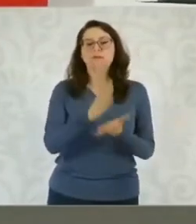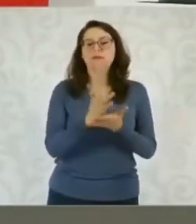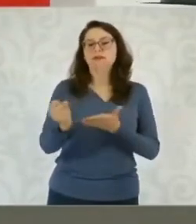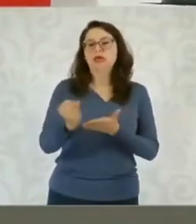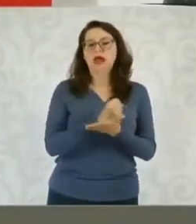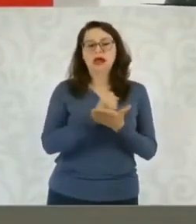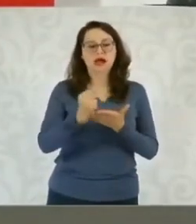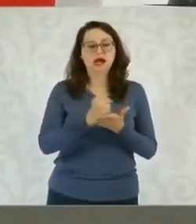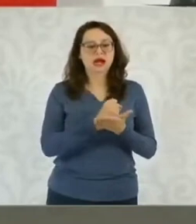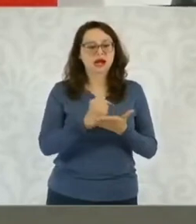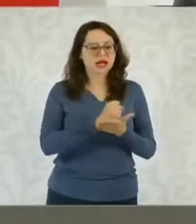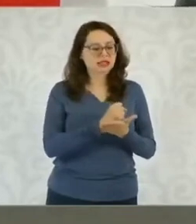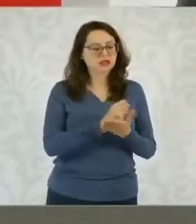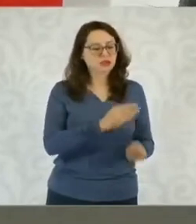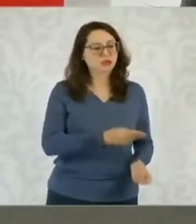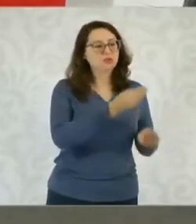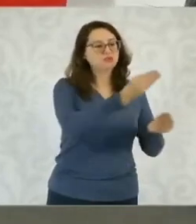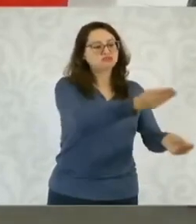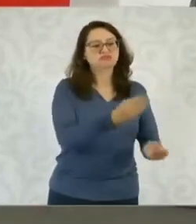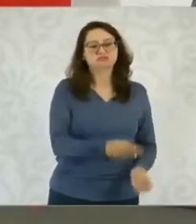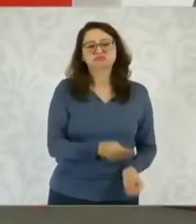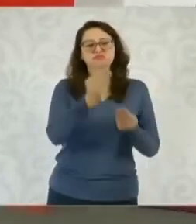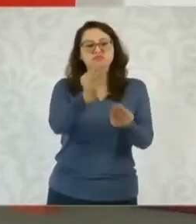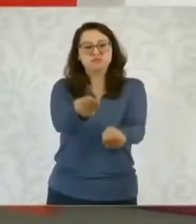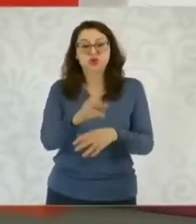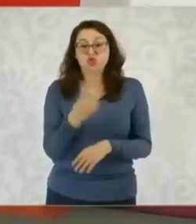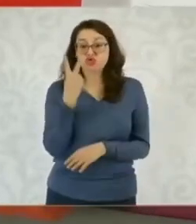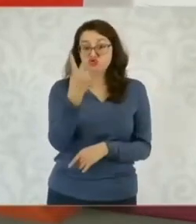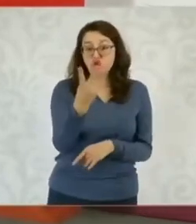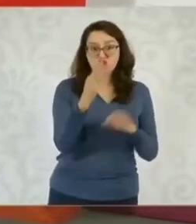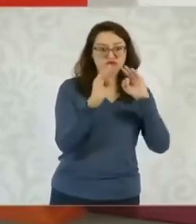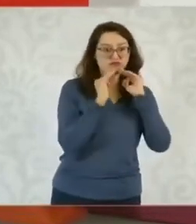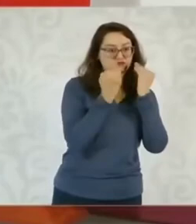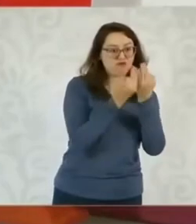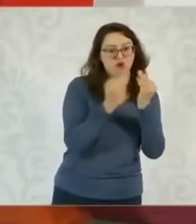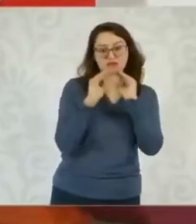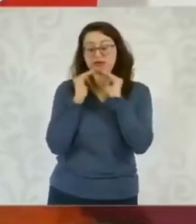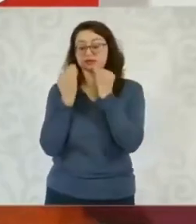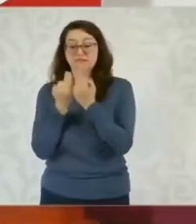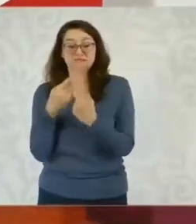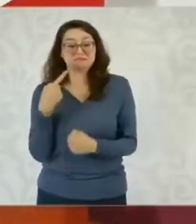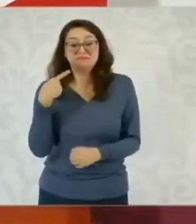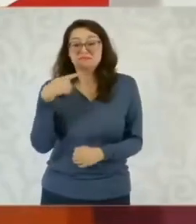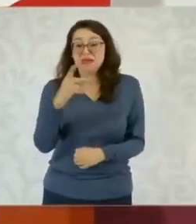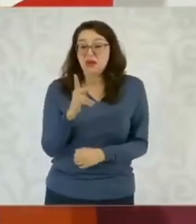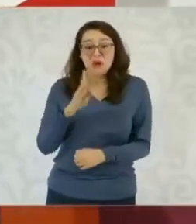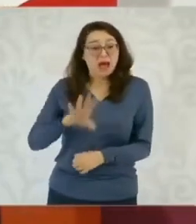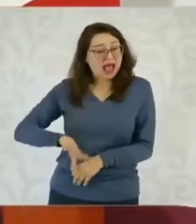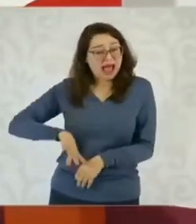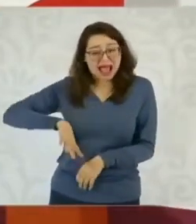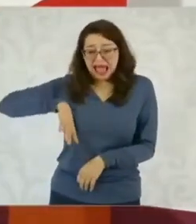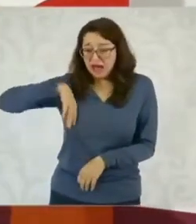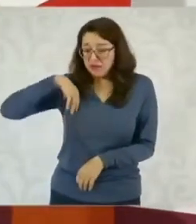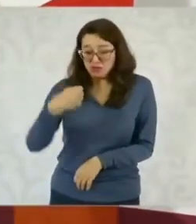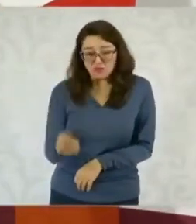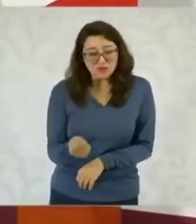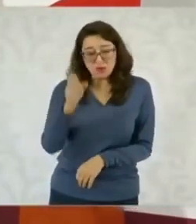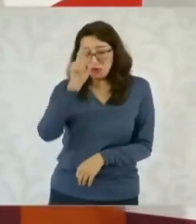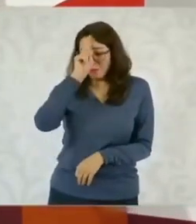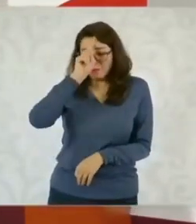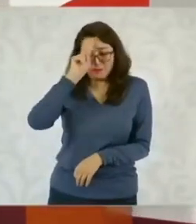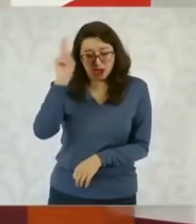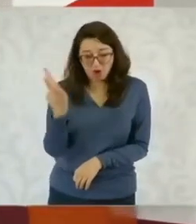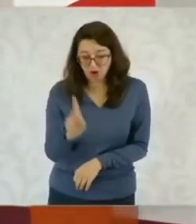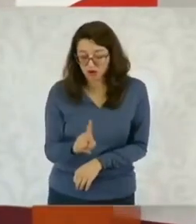fueron completamente abusivos para el trabajador. Uno, el primero es de ¿qué fecha, qué fecha? Del